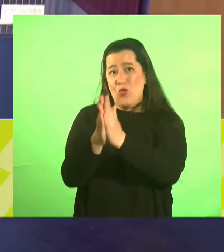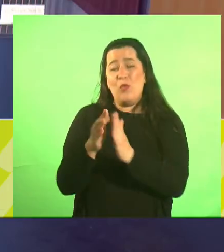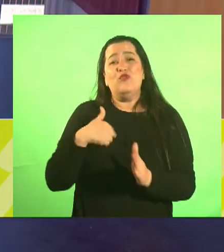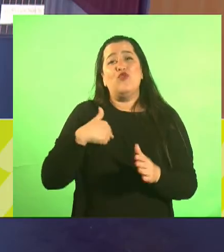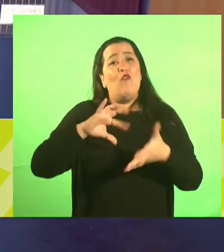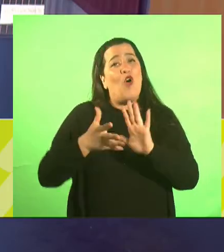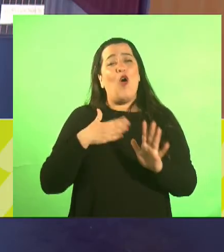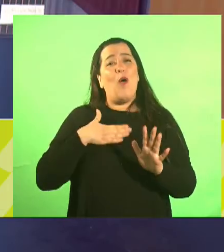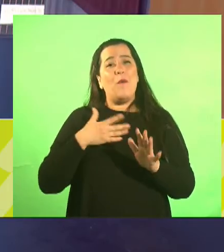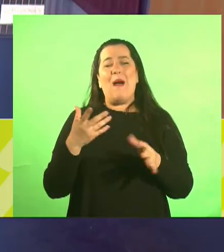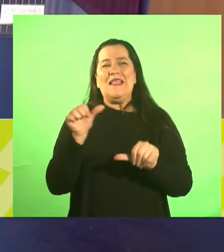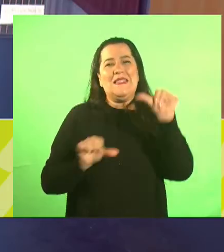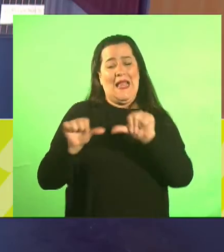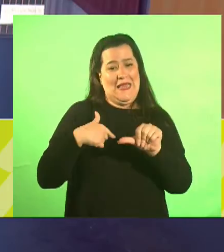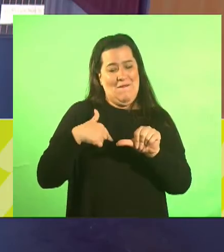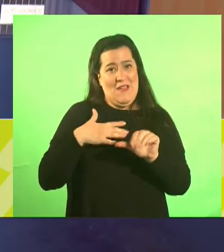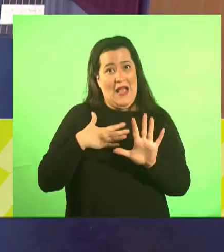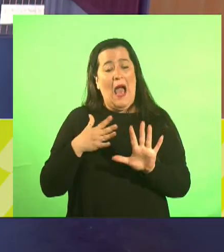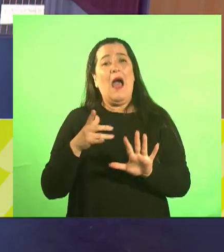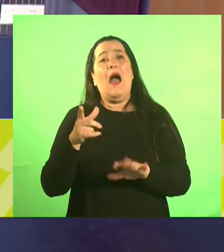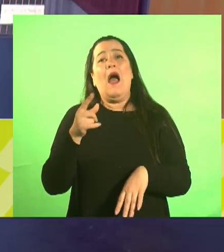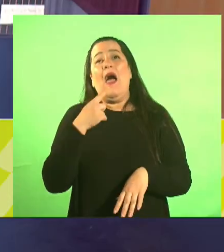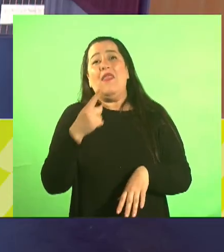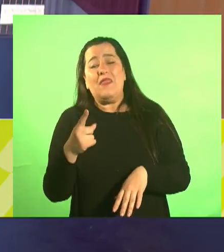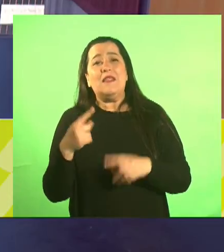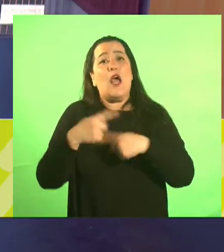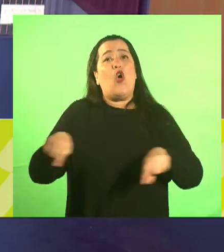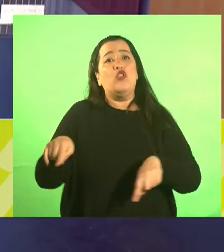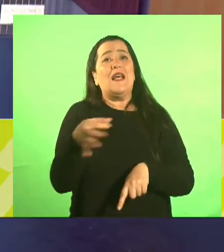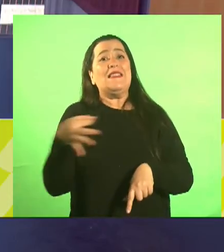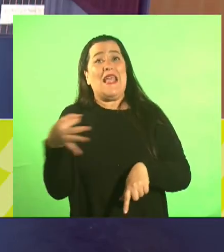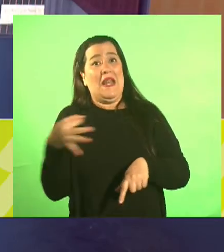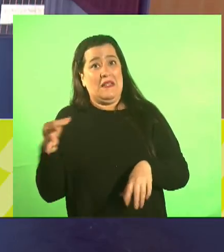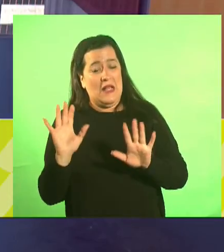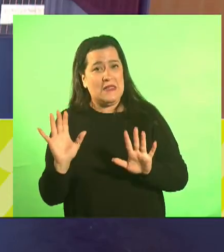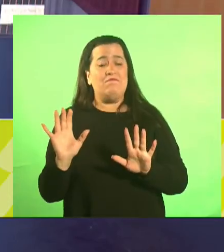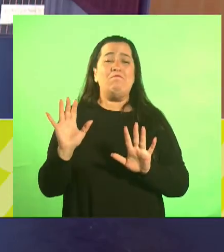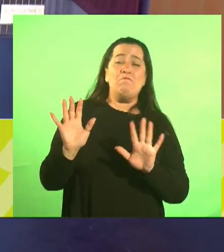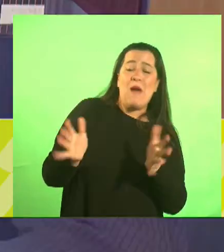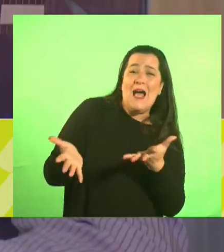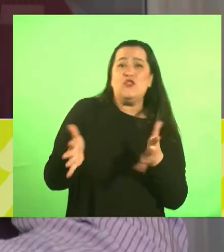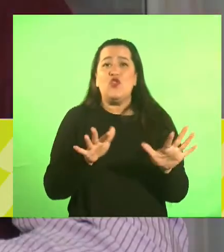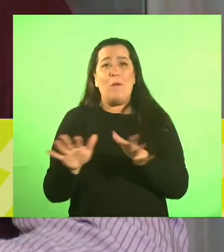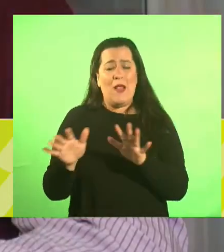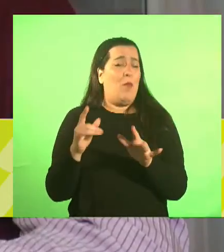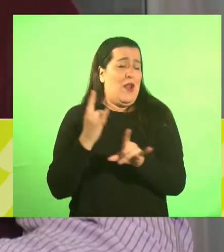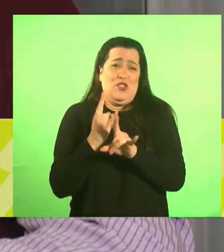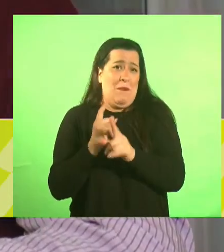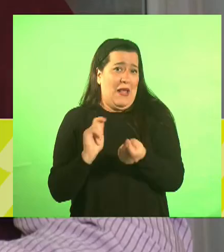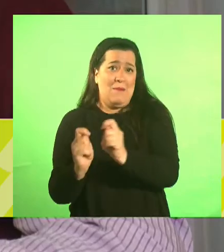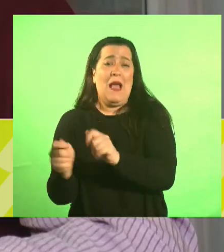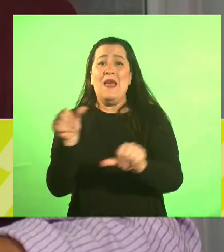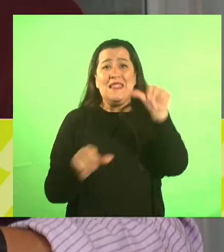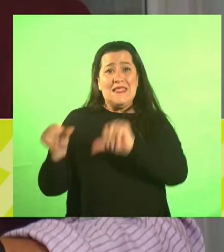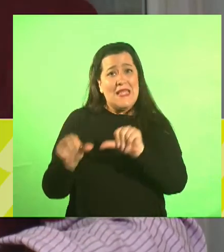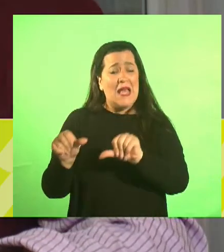caverna, que es una caverna científica que supuestamente dice cosas ciertas. Dice apenas una aproximación que constantemente cambia. Hasta la ciencia es una